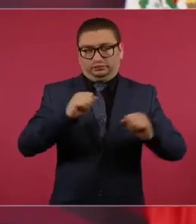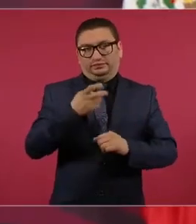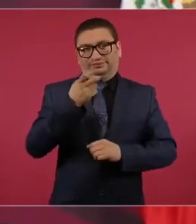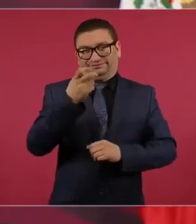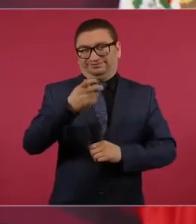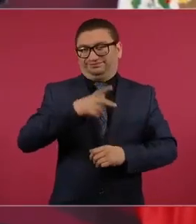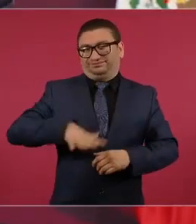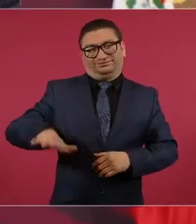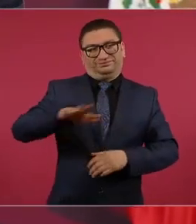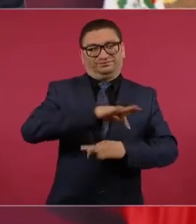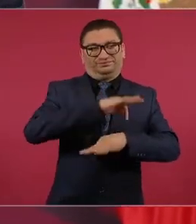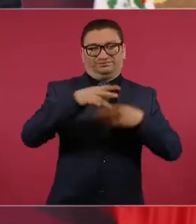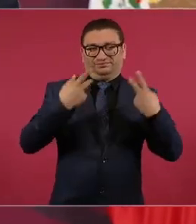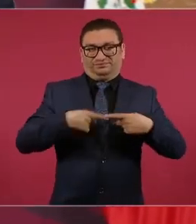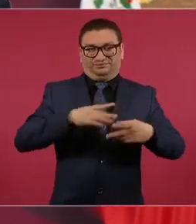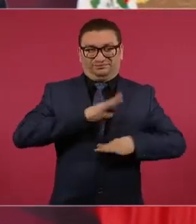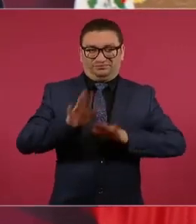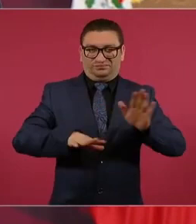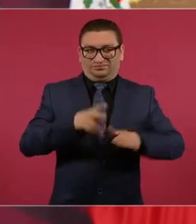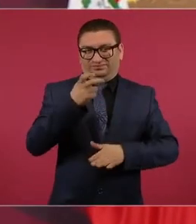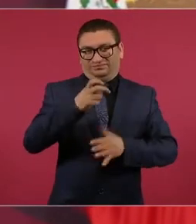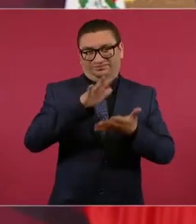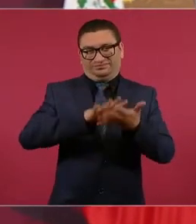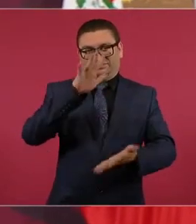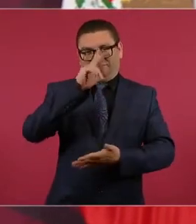muerte en el